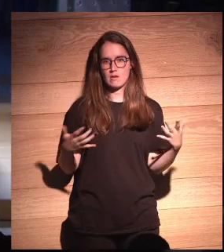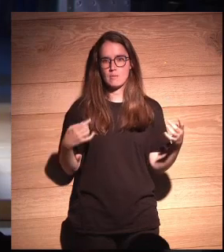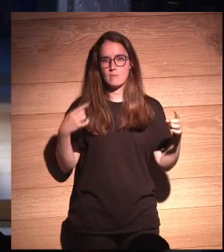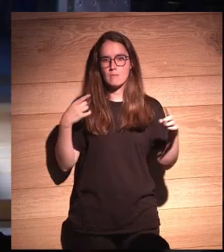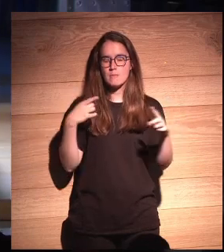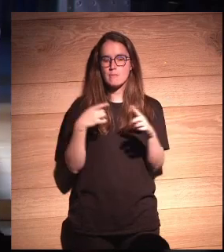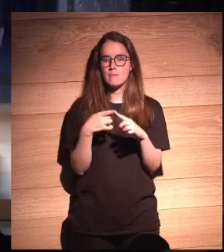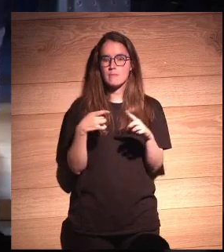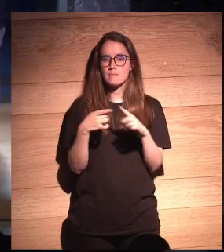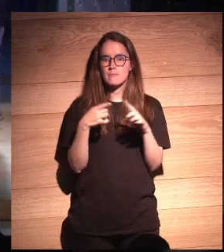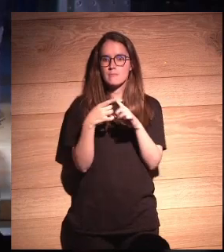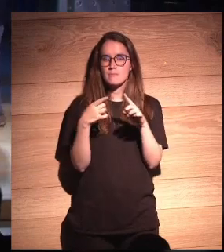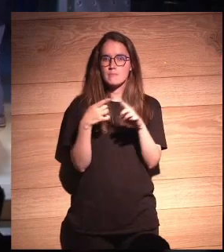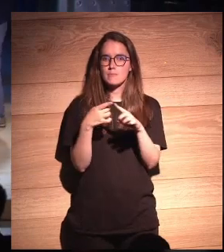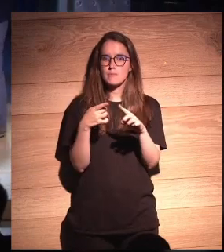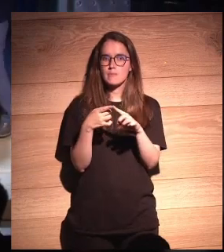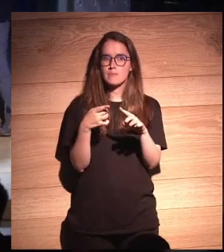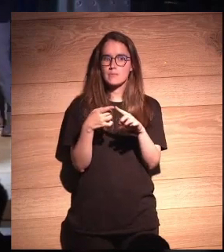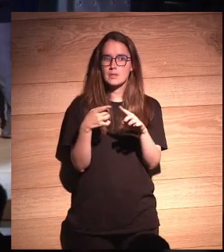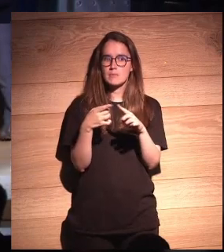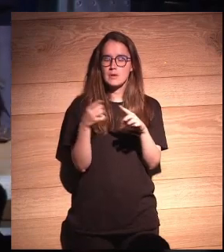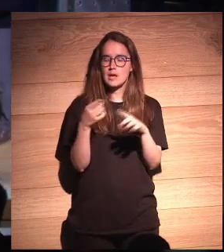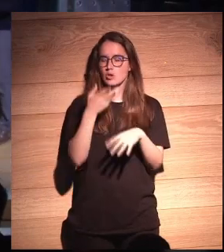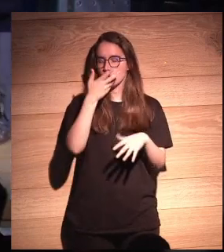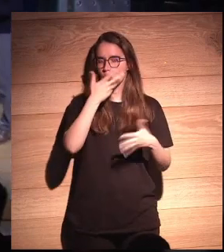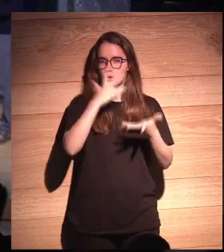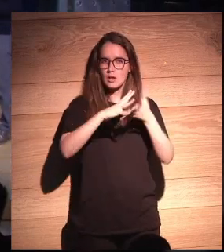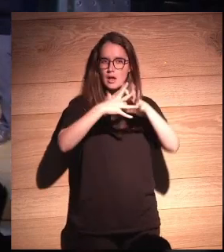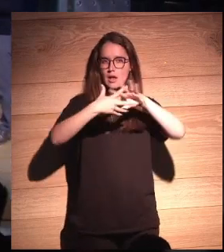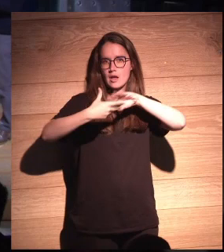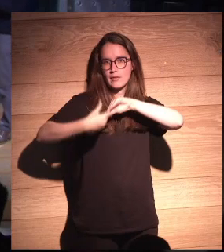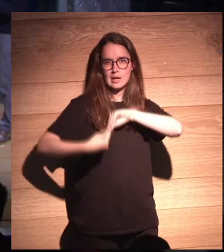para poder nivelar la exposición